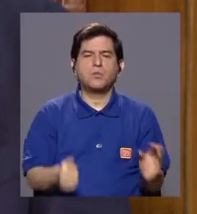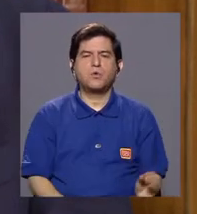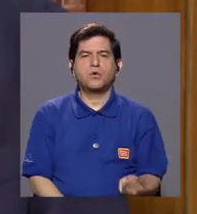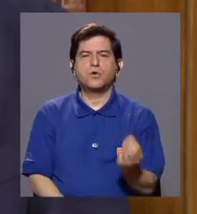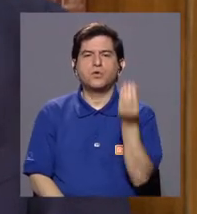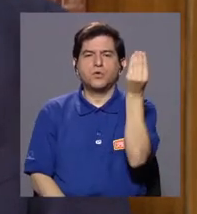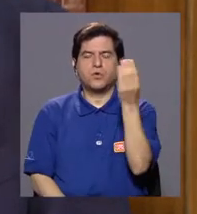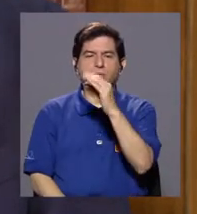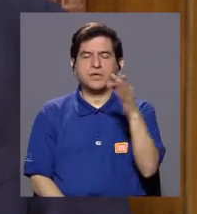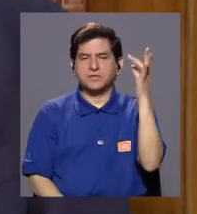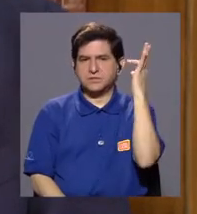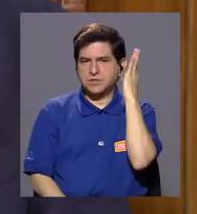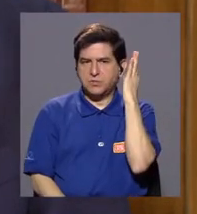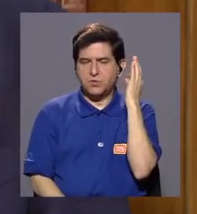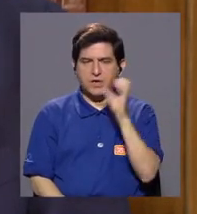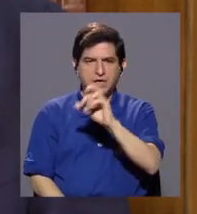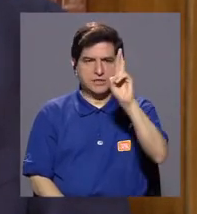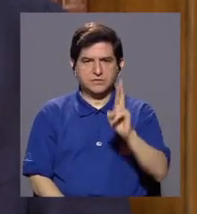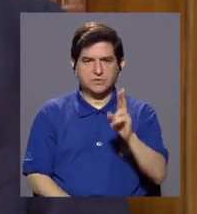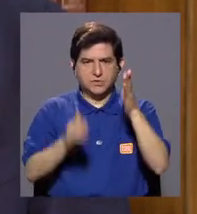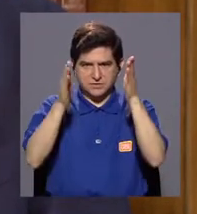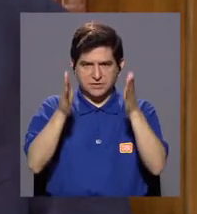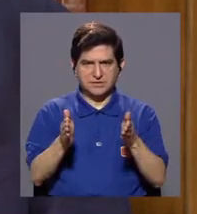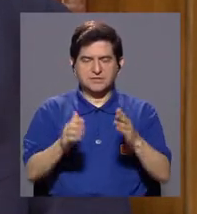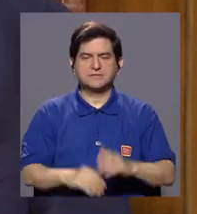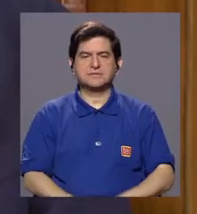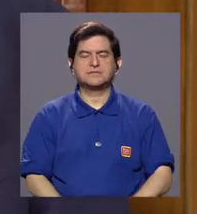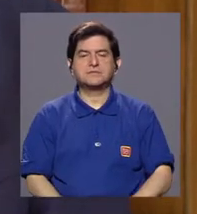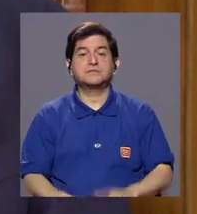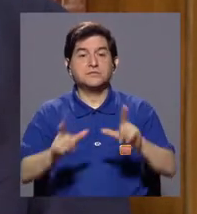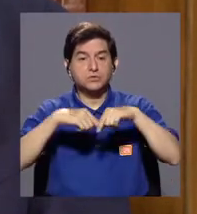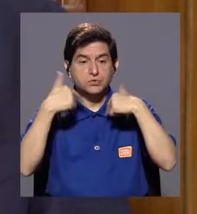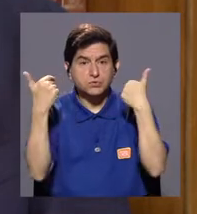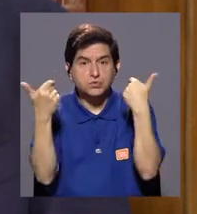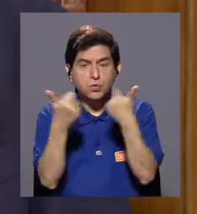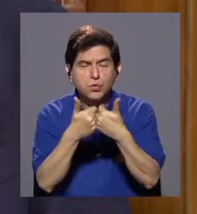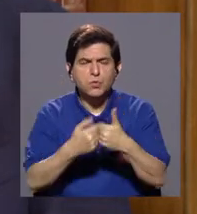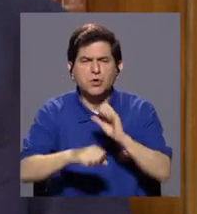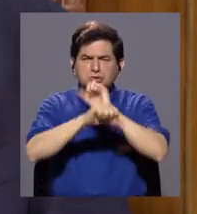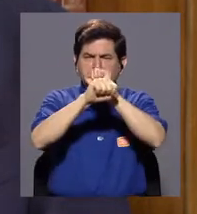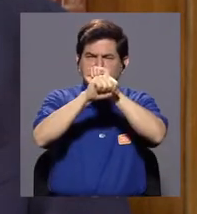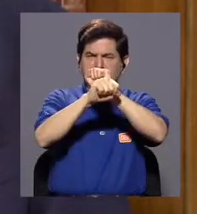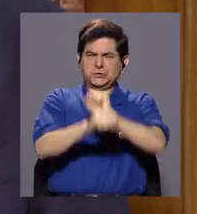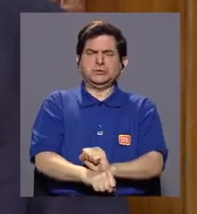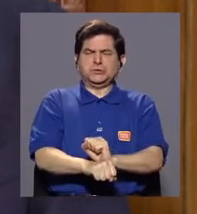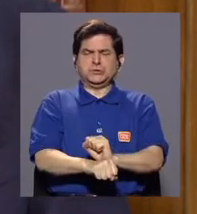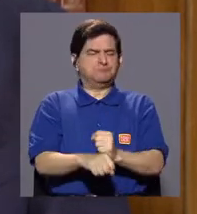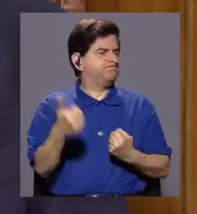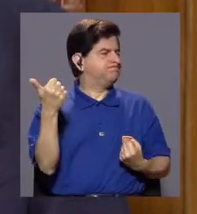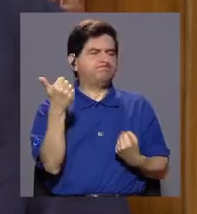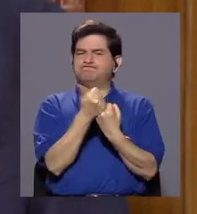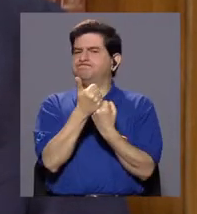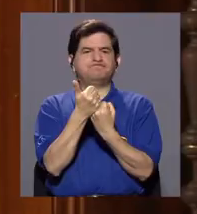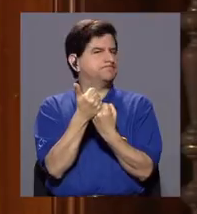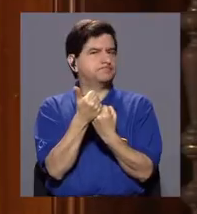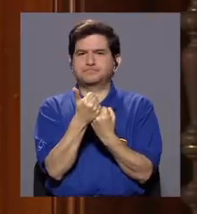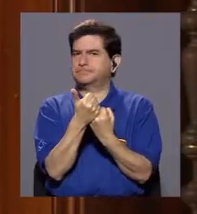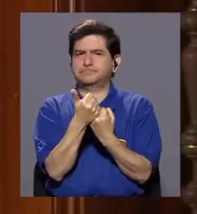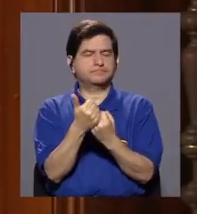la juventud y de la mujer costarricense. Los grupos más conservadores no me